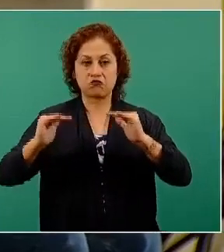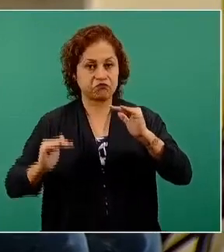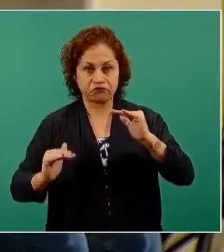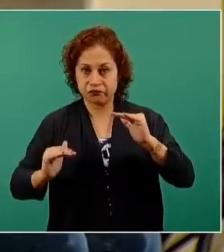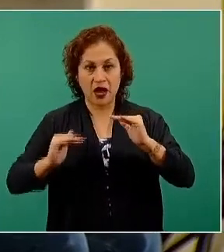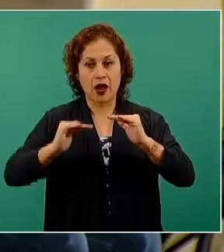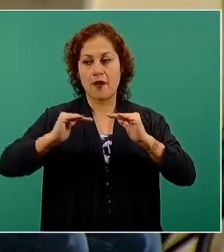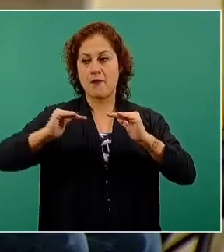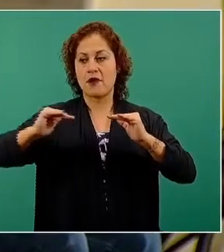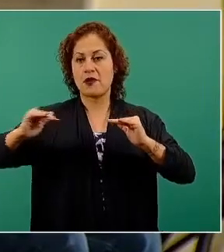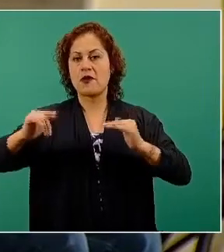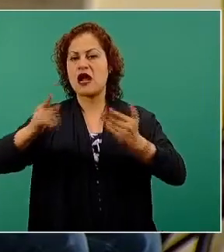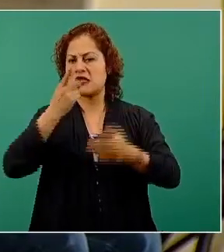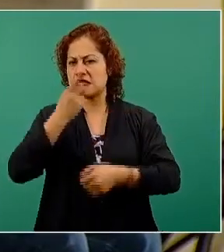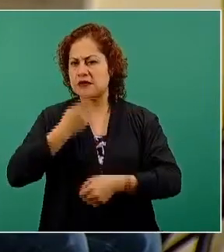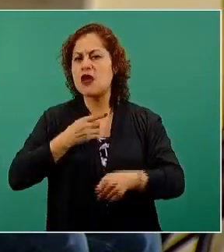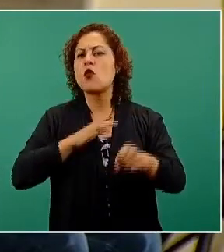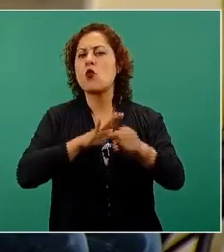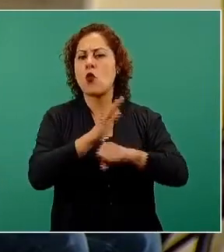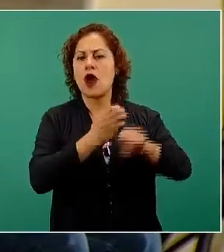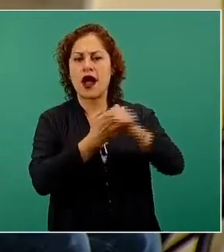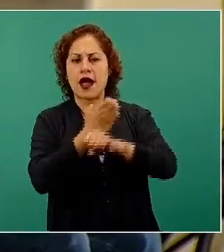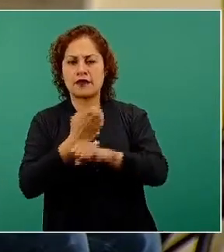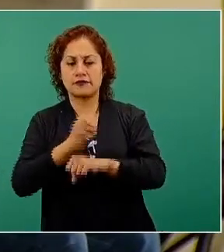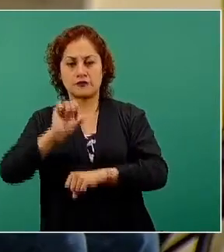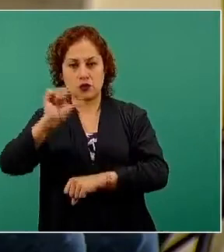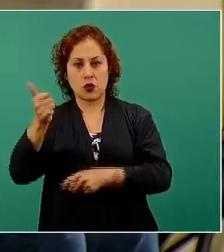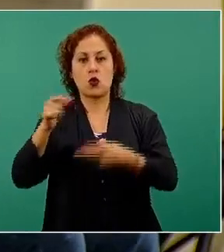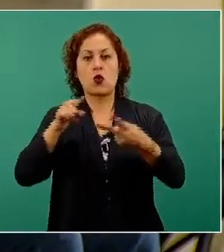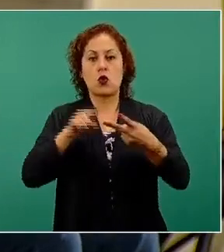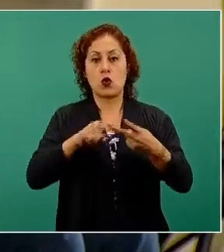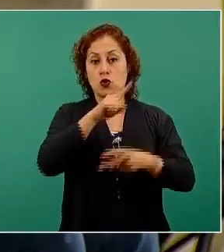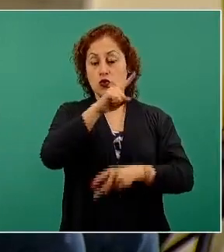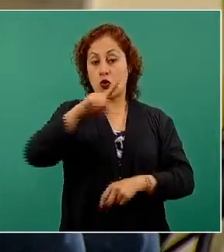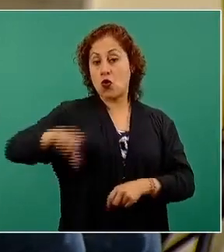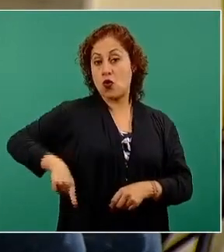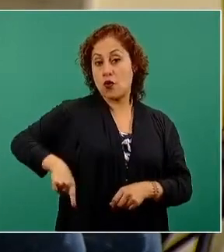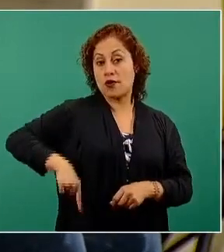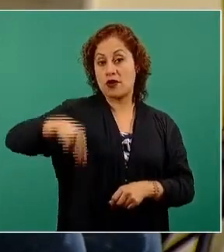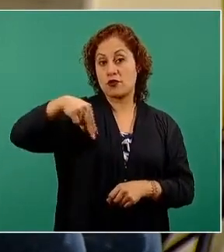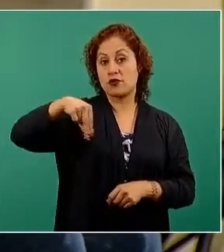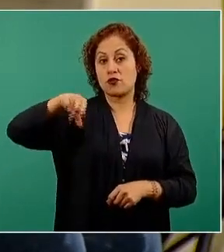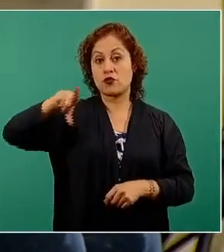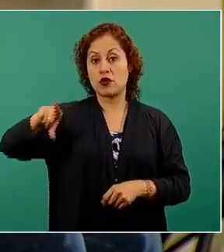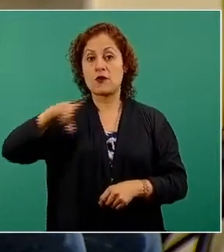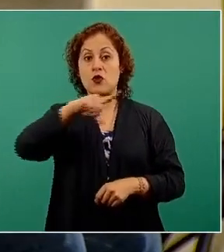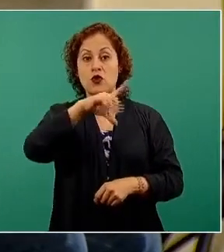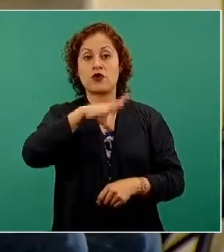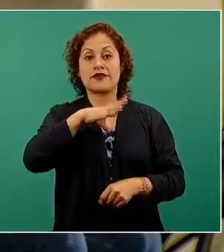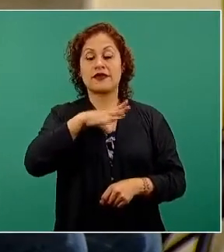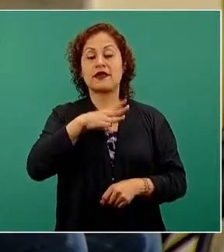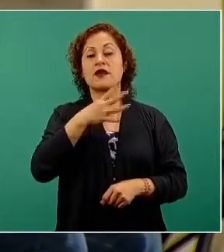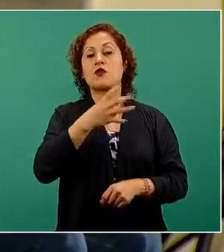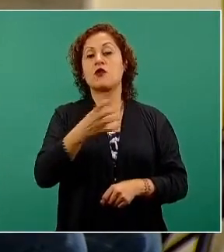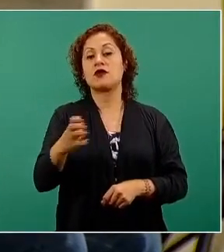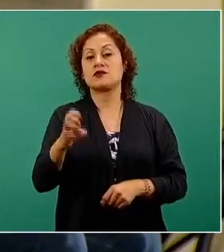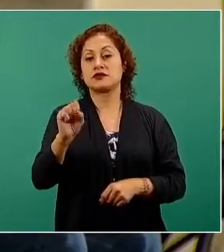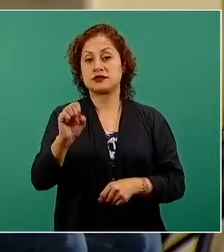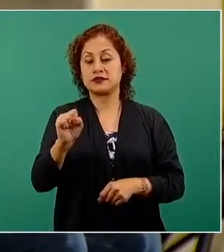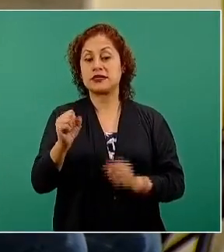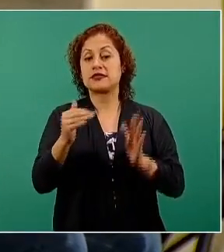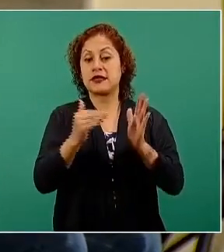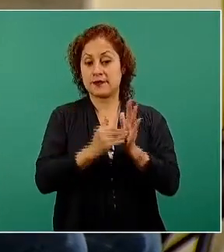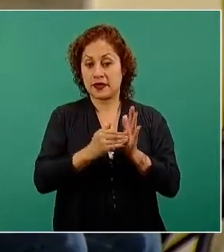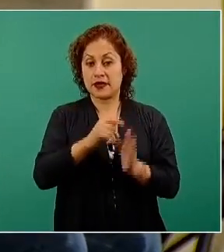cuáles son. Y una segunda cuestión, el gobierno de Nuevo León reportó que recibieron 4,600 vacunas en temperatura mayor a